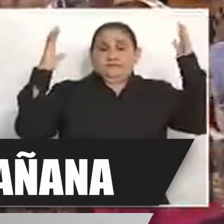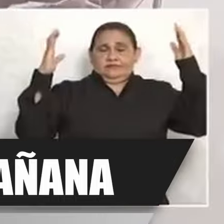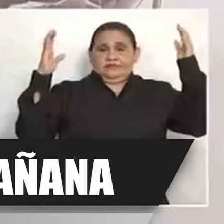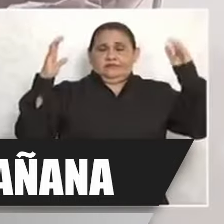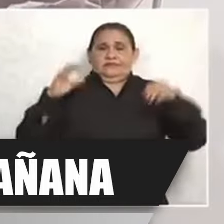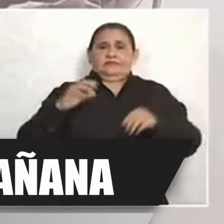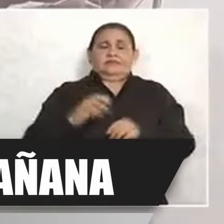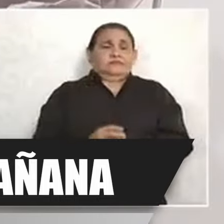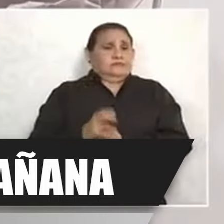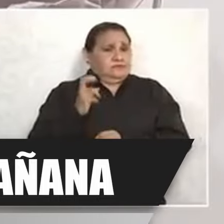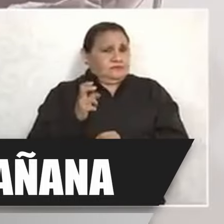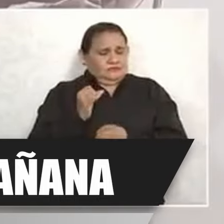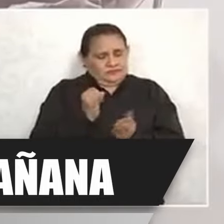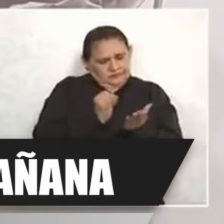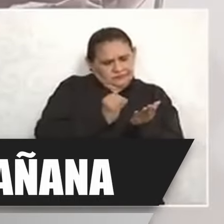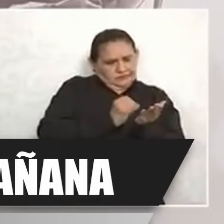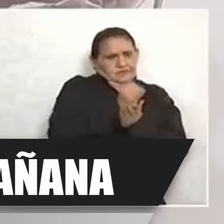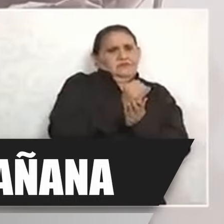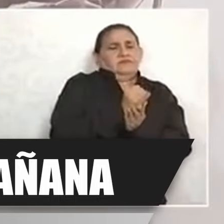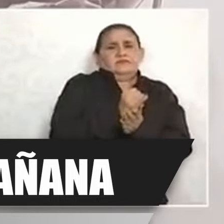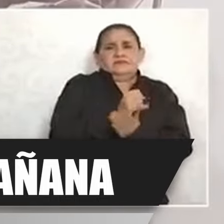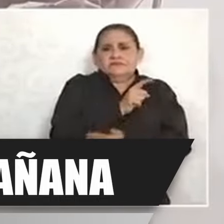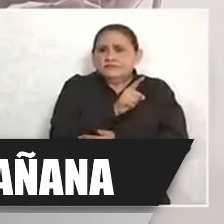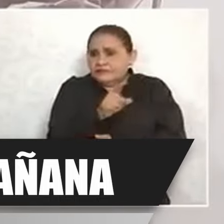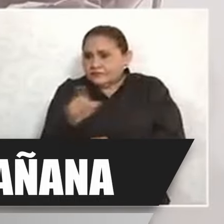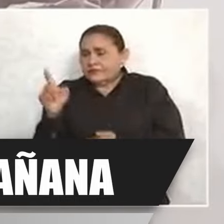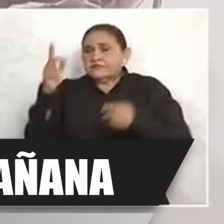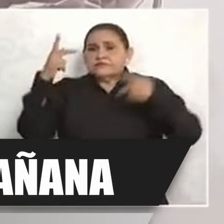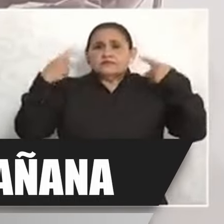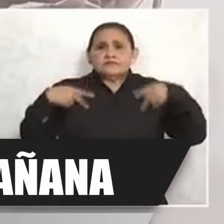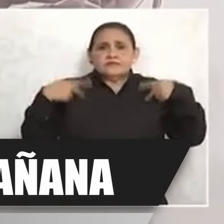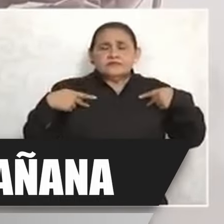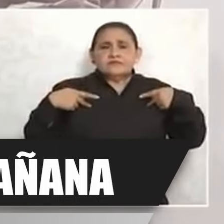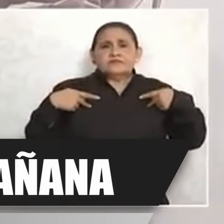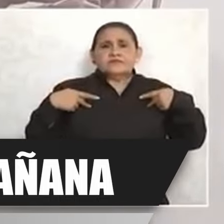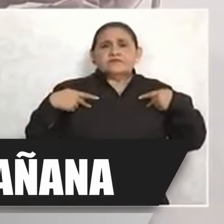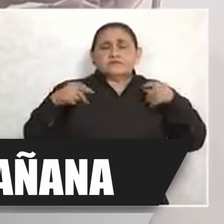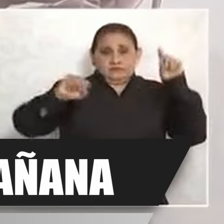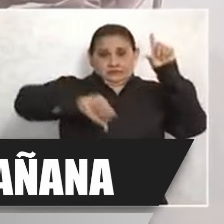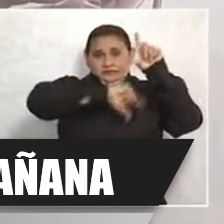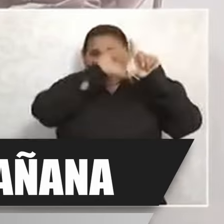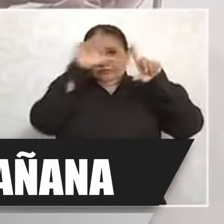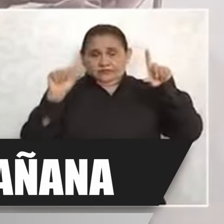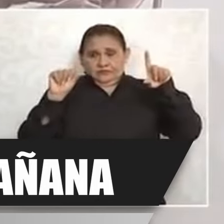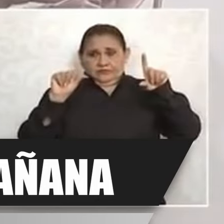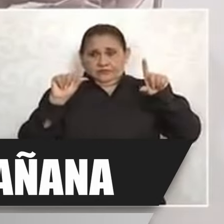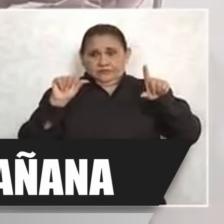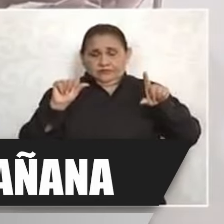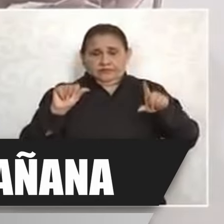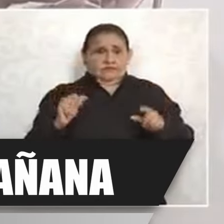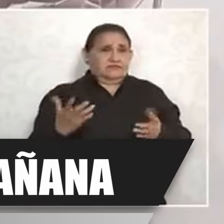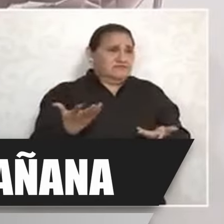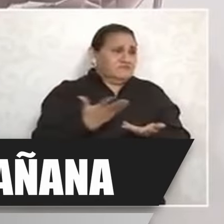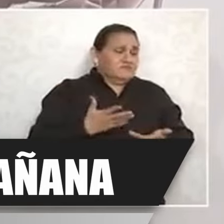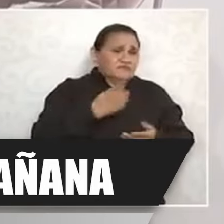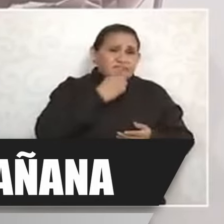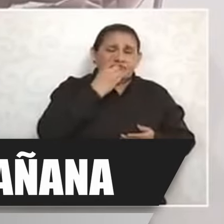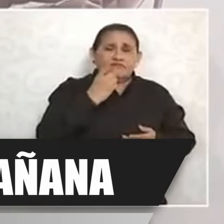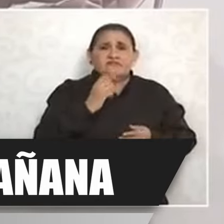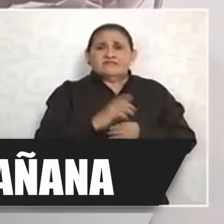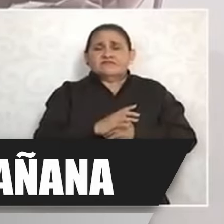Esa fue una decisión del pueblo de México. Ahora dicen que hay amparos